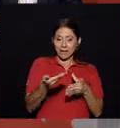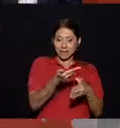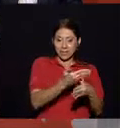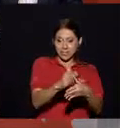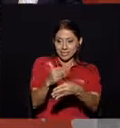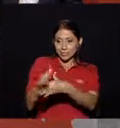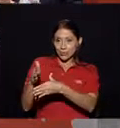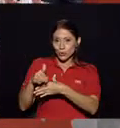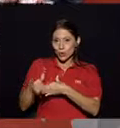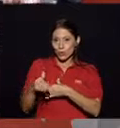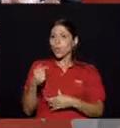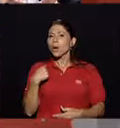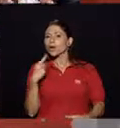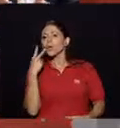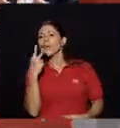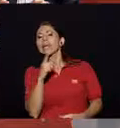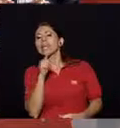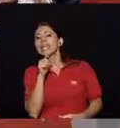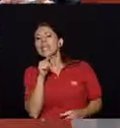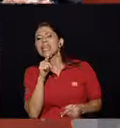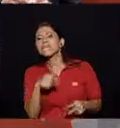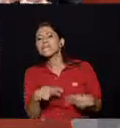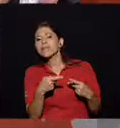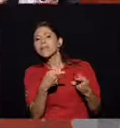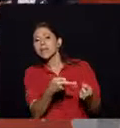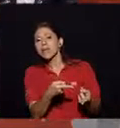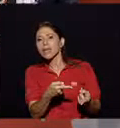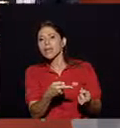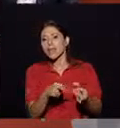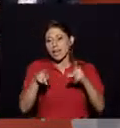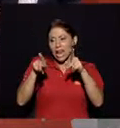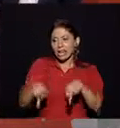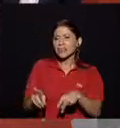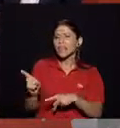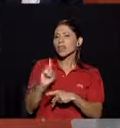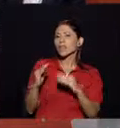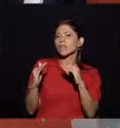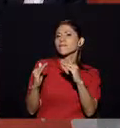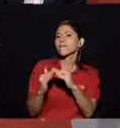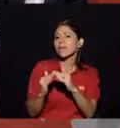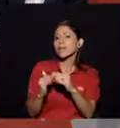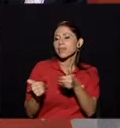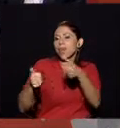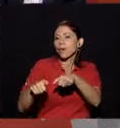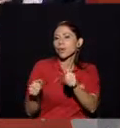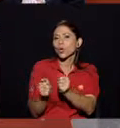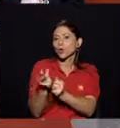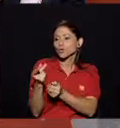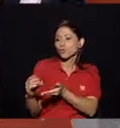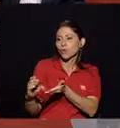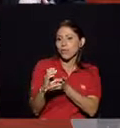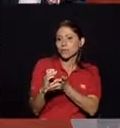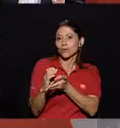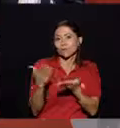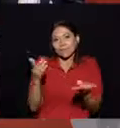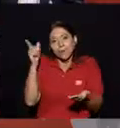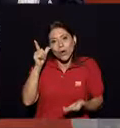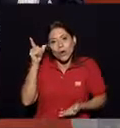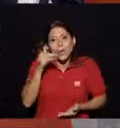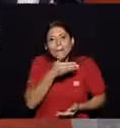tierra, cuando uno va a ver quién vive, dónde vive la gente, de acuerdo con su ingreso, Por supuesto, los mejores terrenos, las